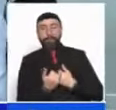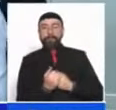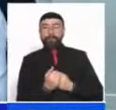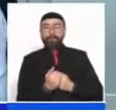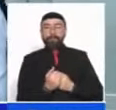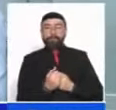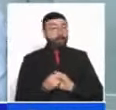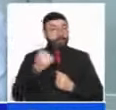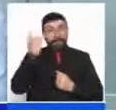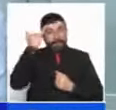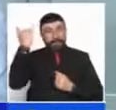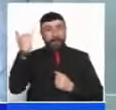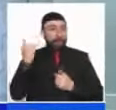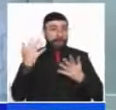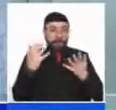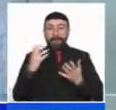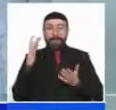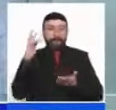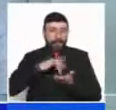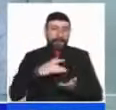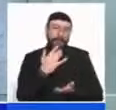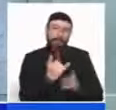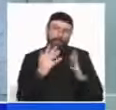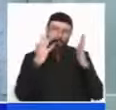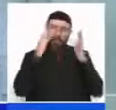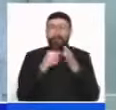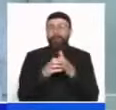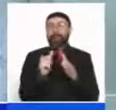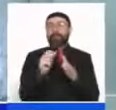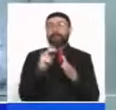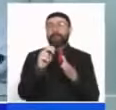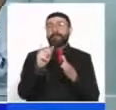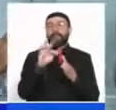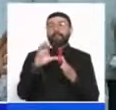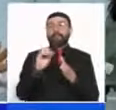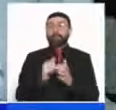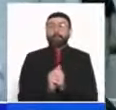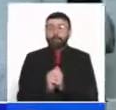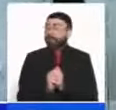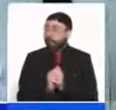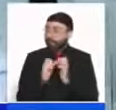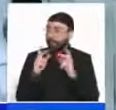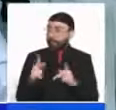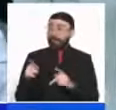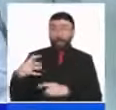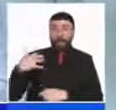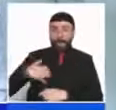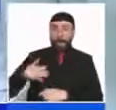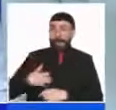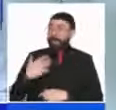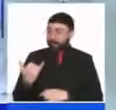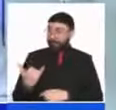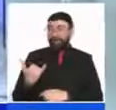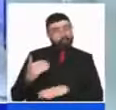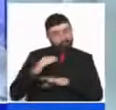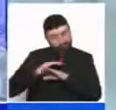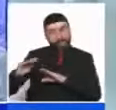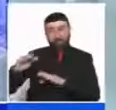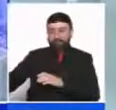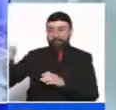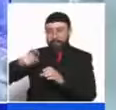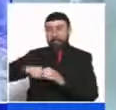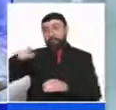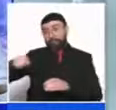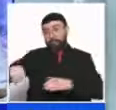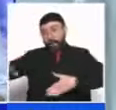la idea de estar presente en esta feria de ANATO. Bueno, Federico, entonces Argentina por supuesto es protagónica en el continente